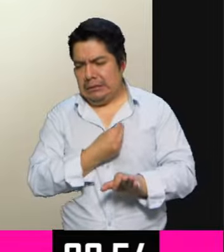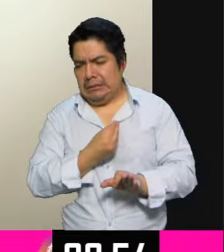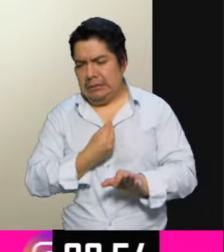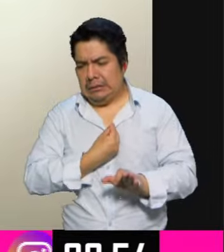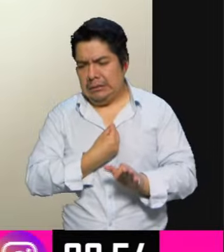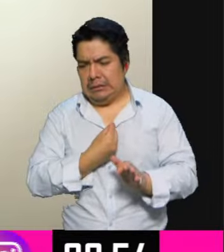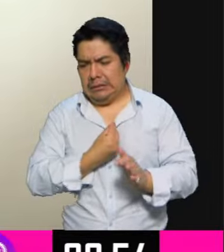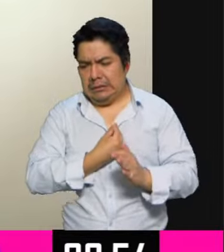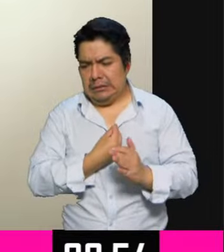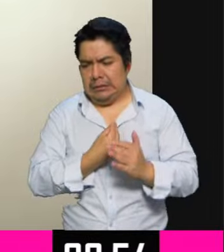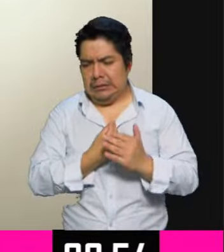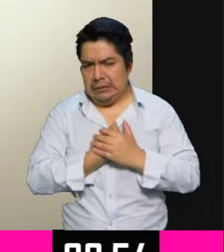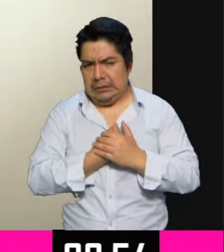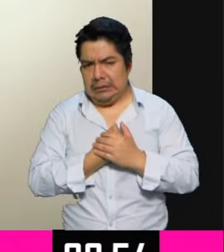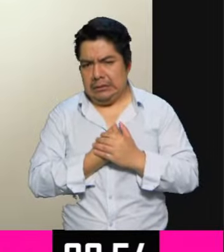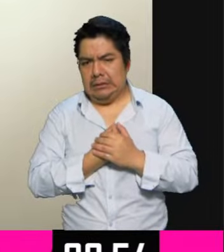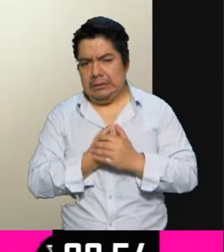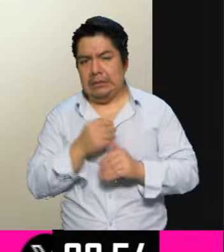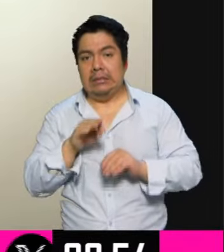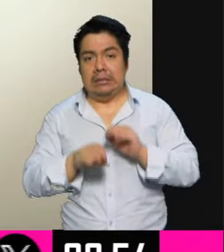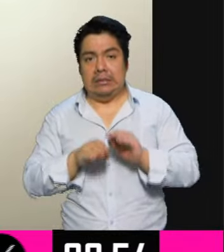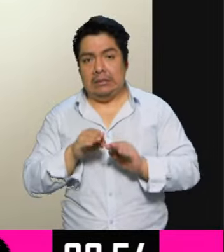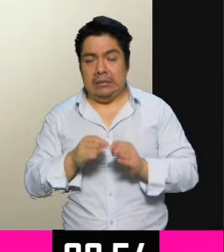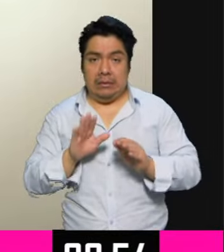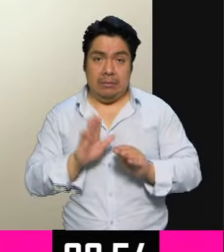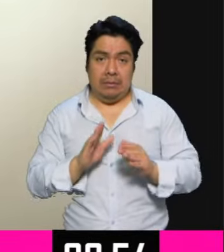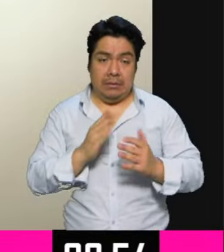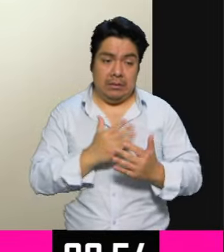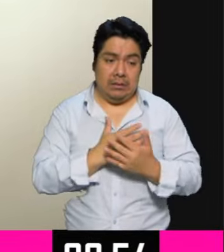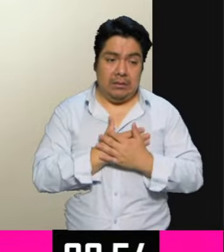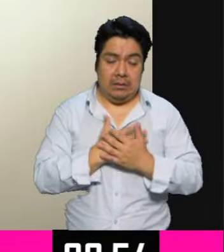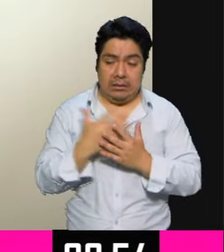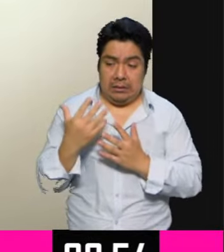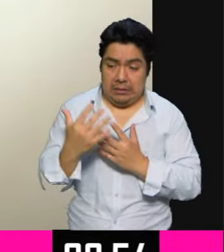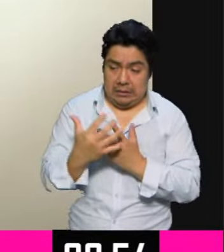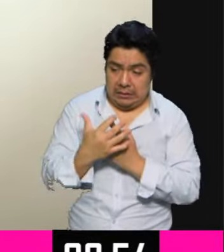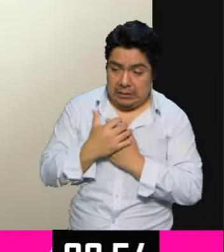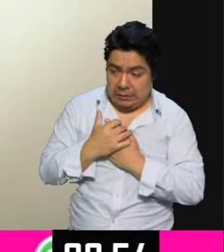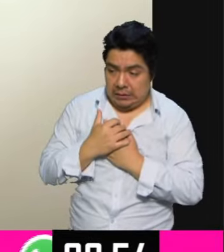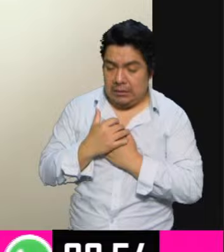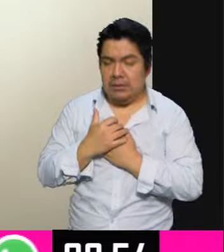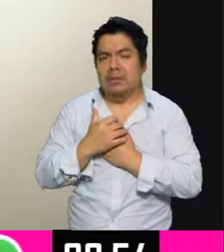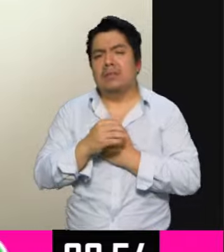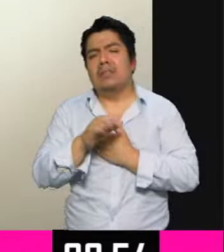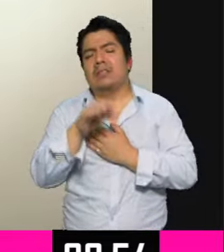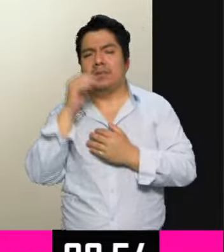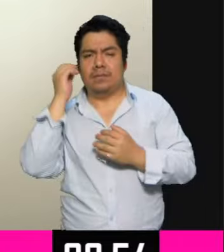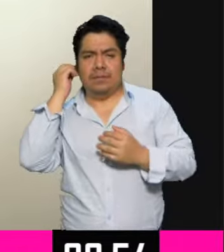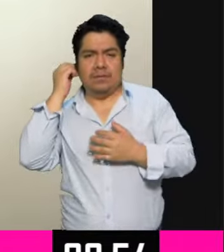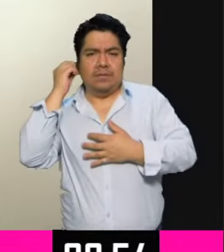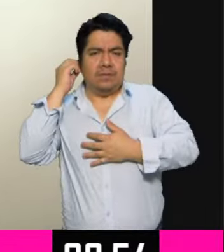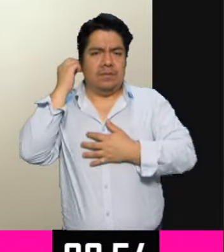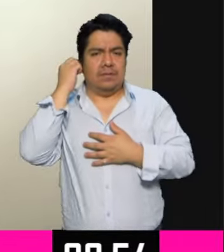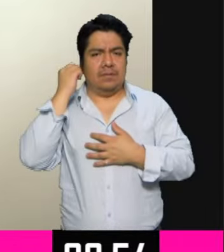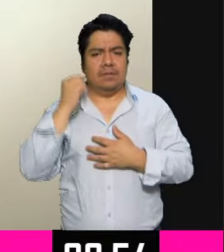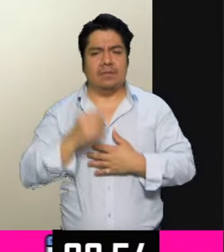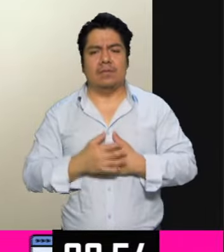friego la vida y lo amar Oye el